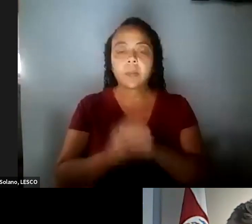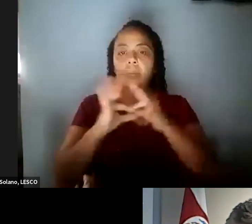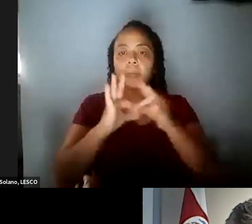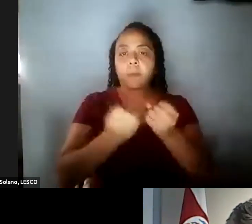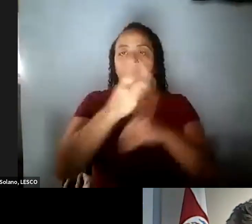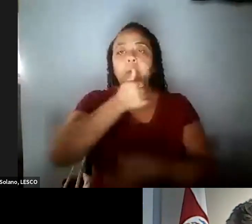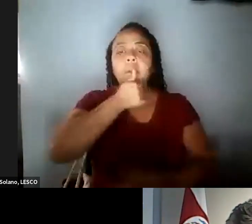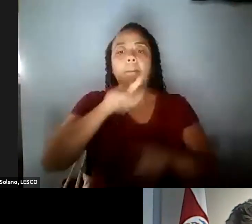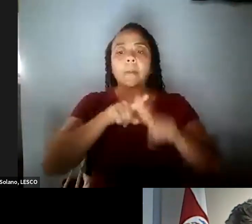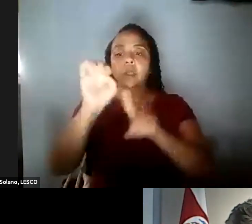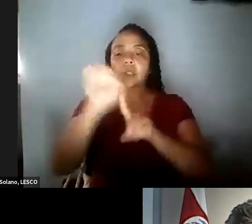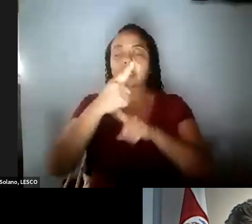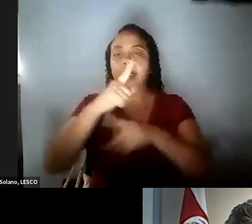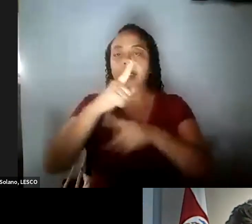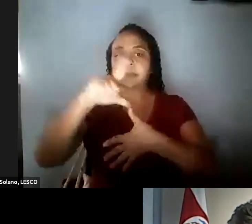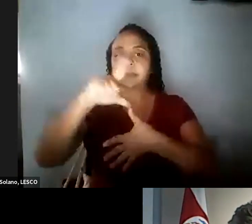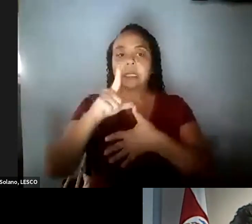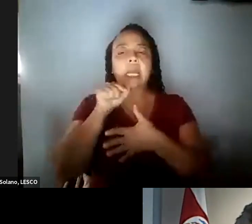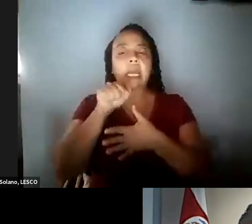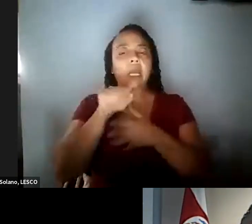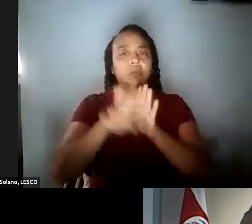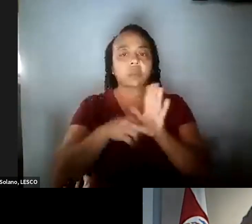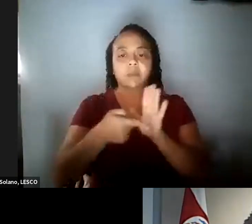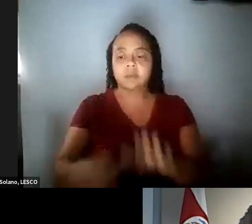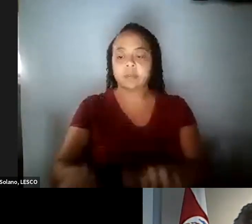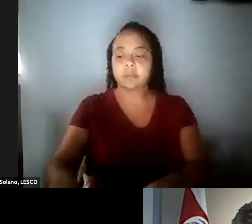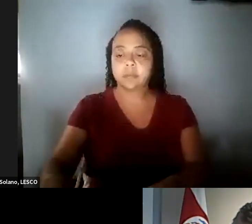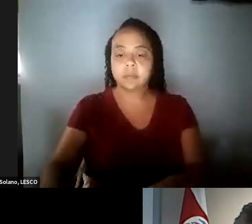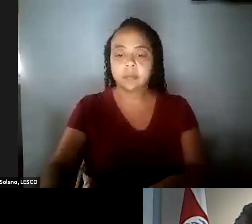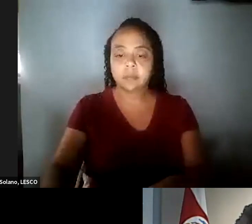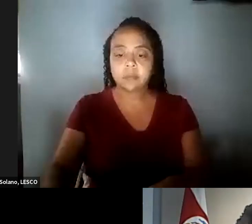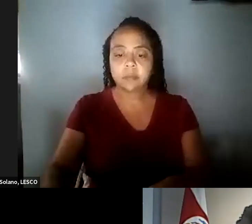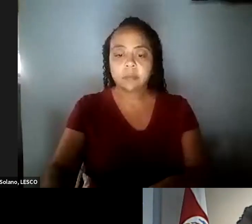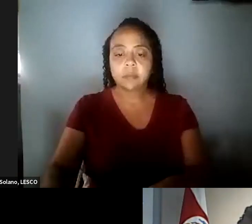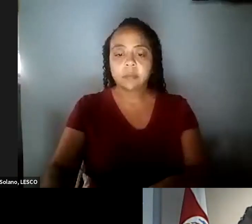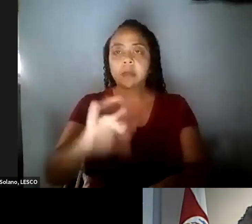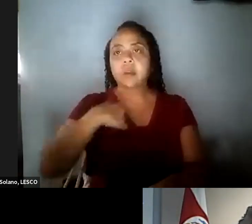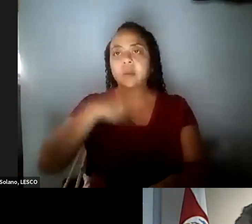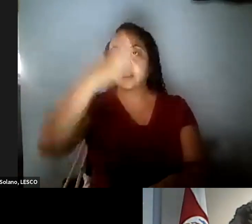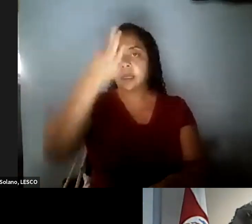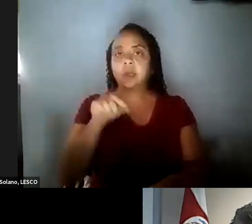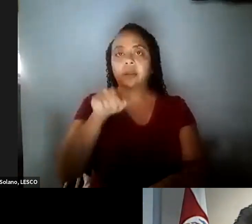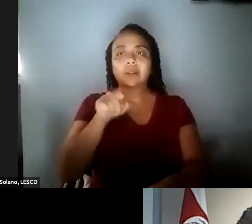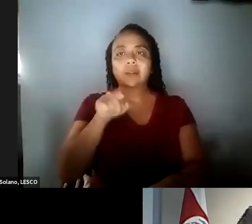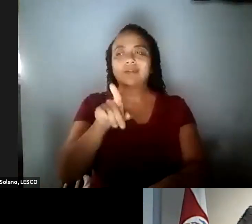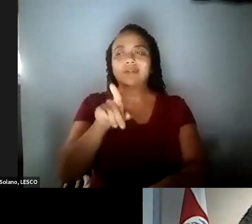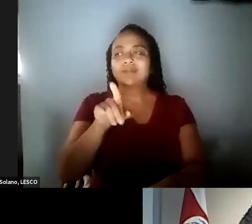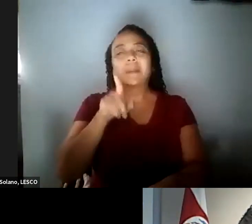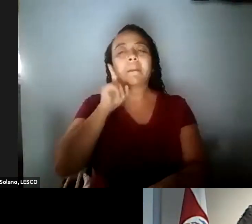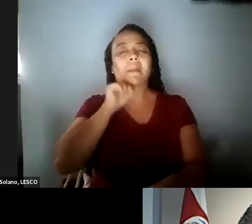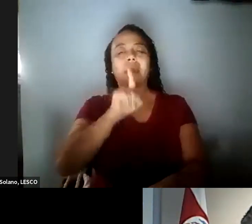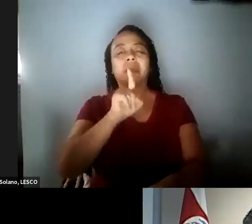sociedad latinoamericana casi que eso significa se alió con alguien es porque va a delinquir y yo creo que eso es un estereotipo que hay que romper